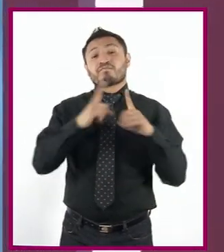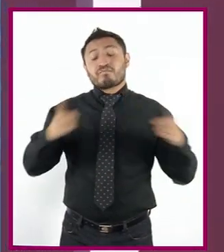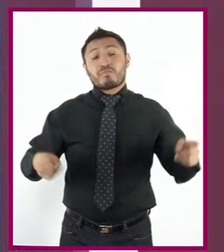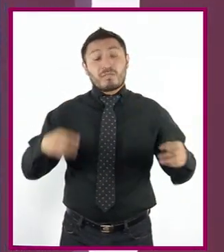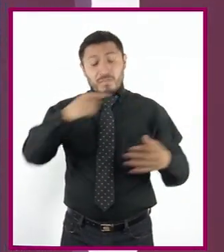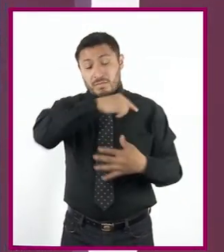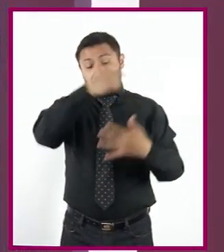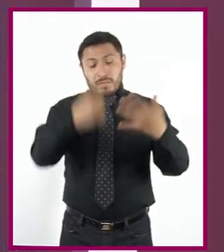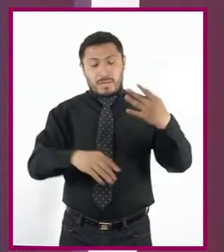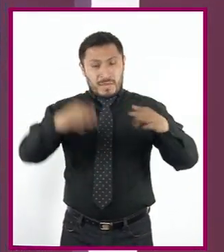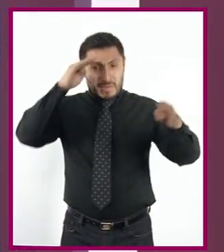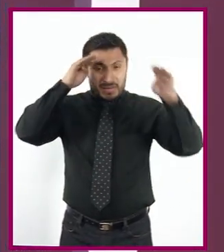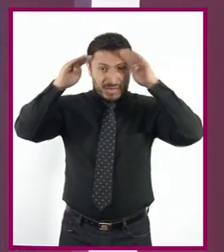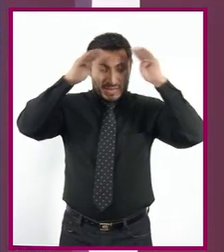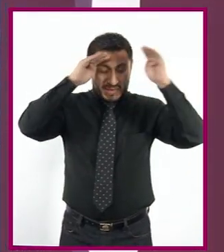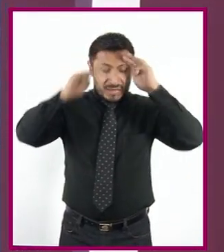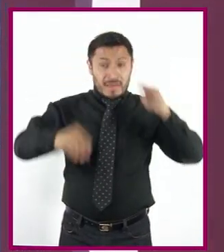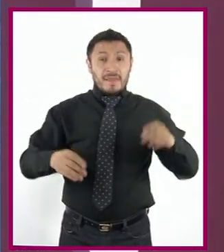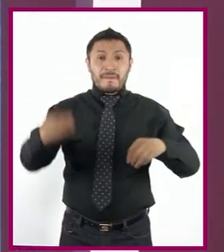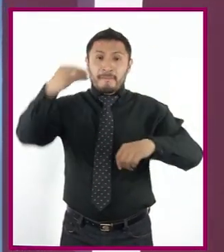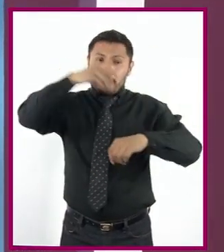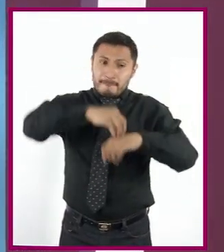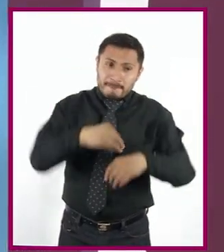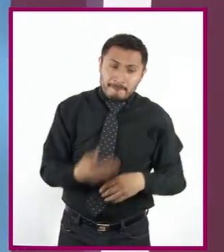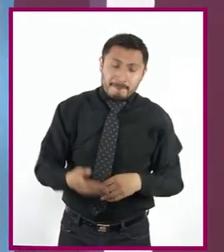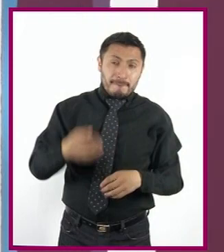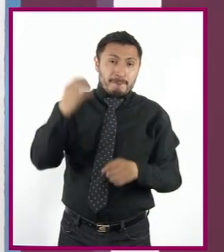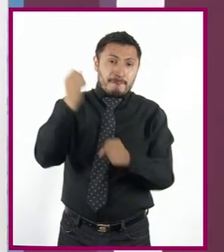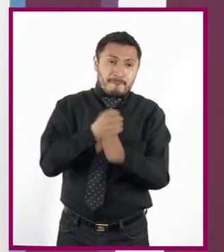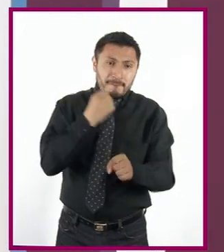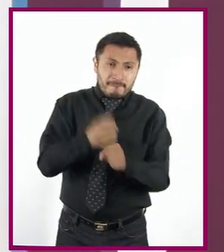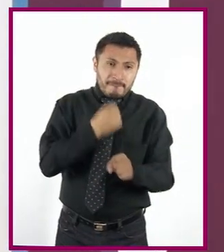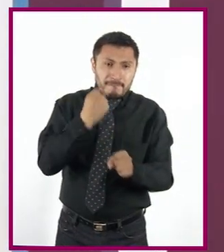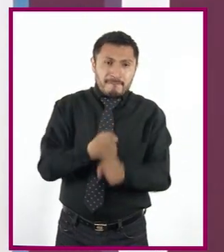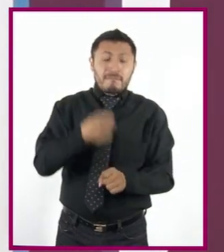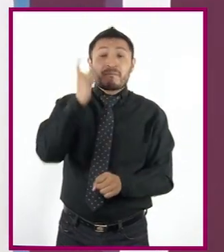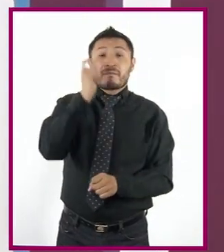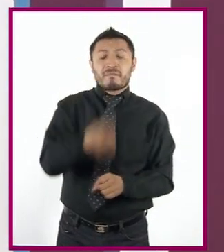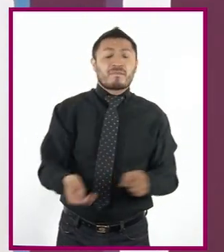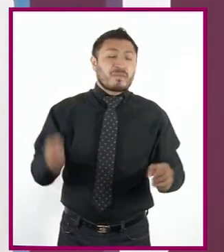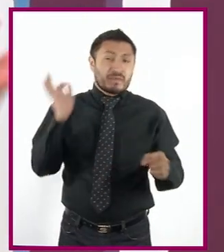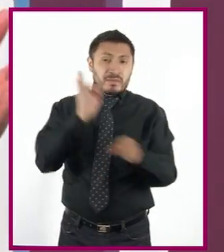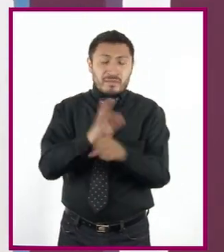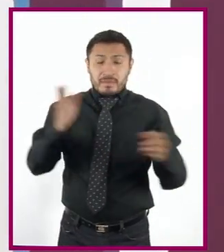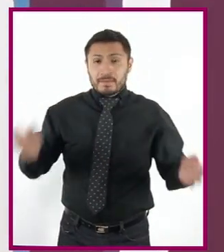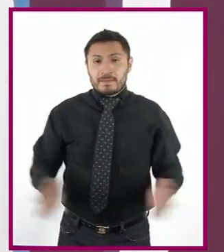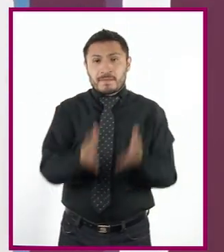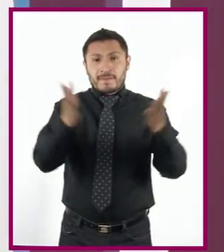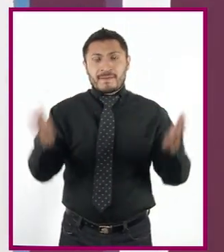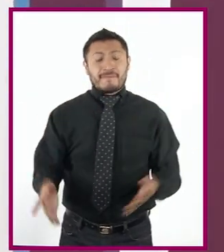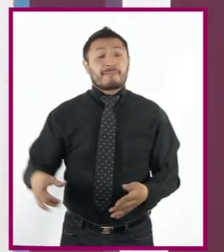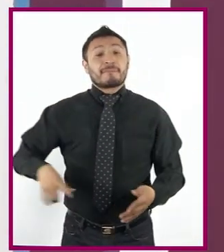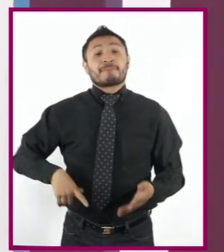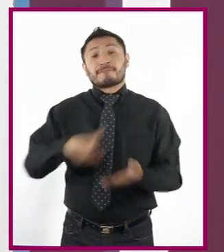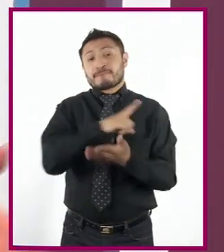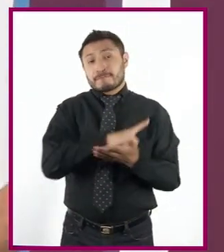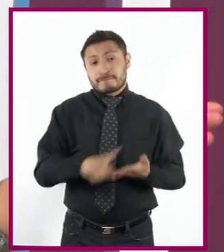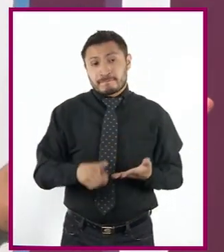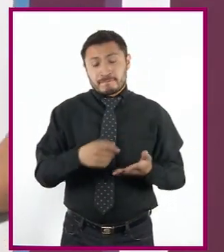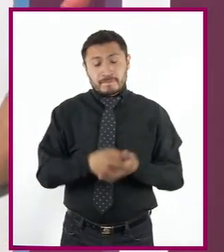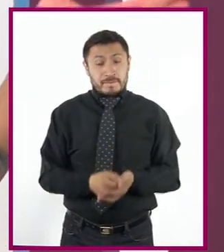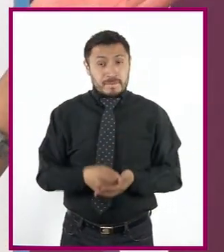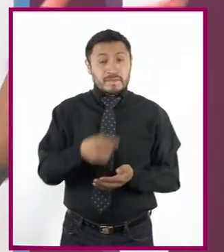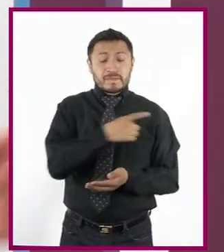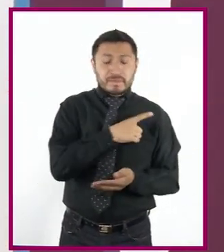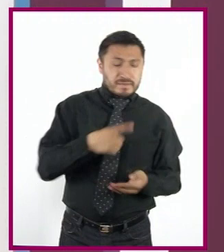serie de pensamientos, conductas, prácticas que defiendan y promuevan el Estado de Derecho.